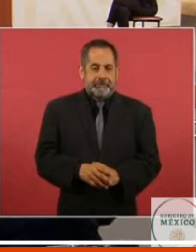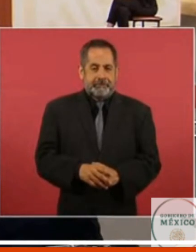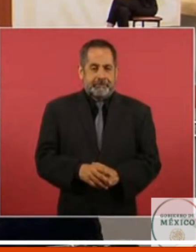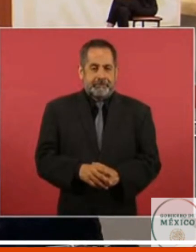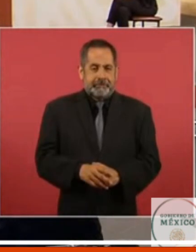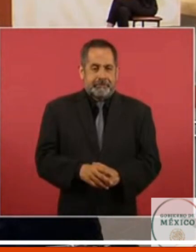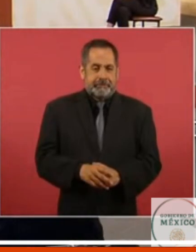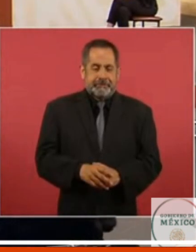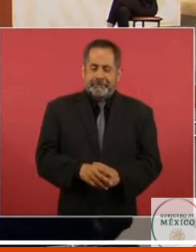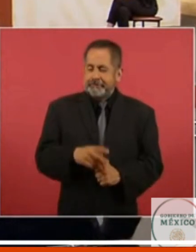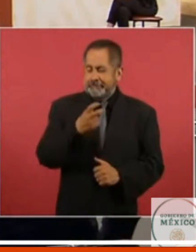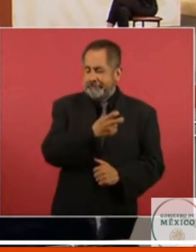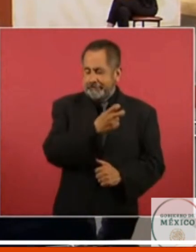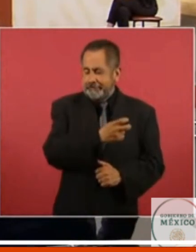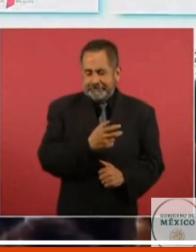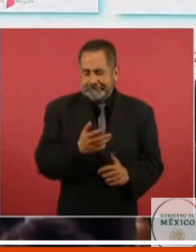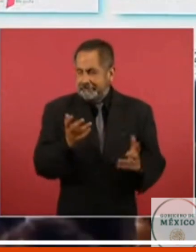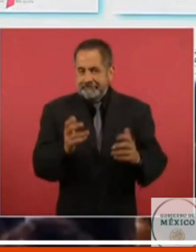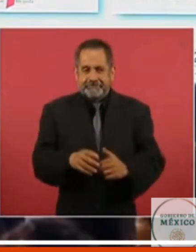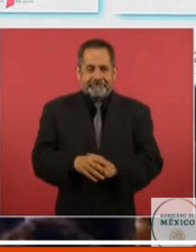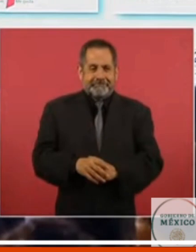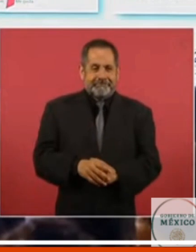Sí, no es de este.